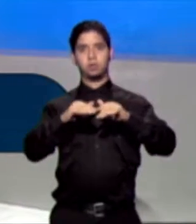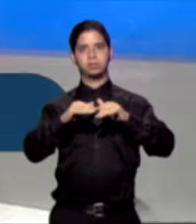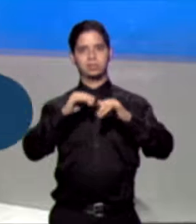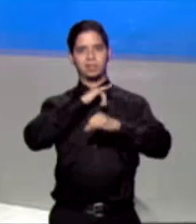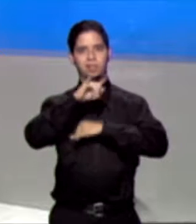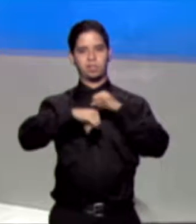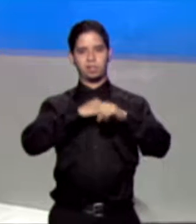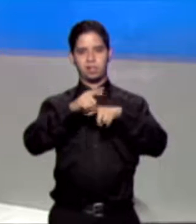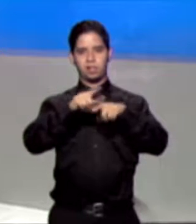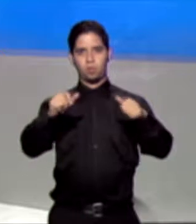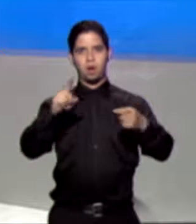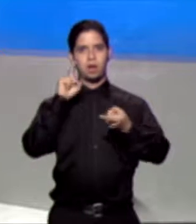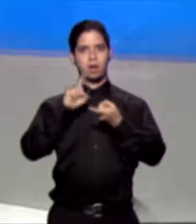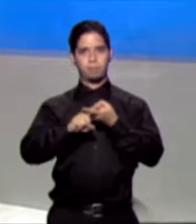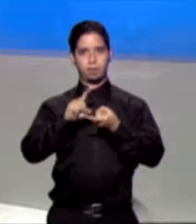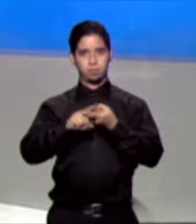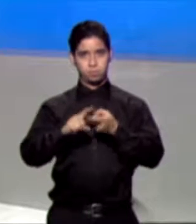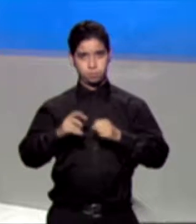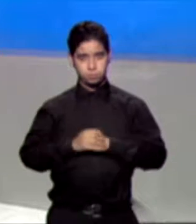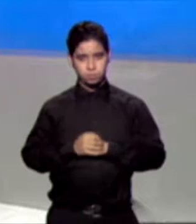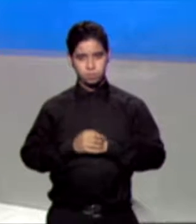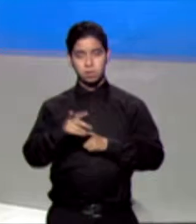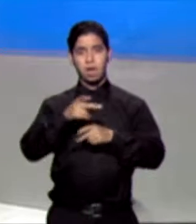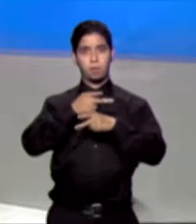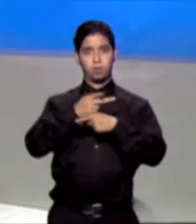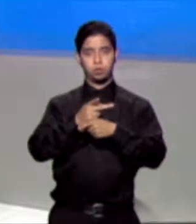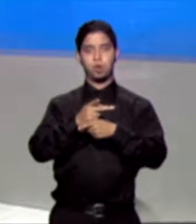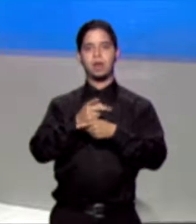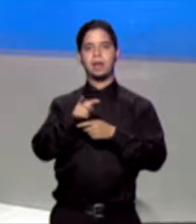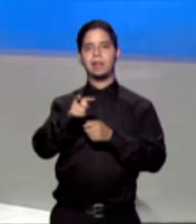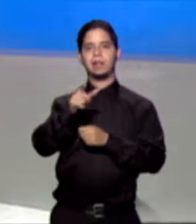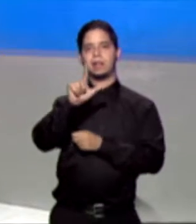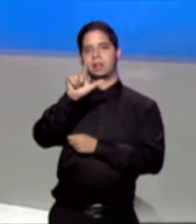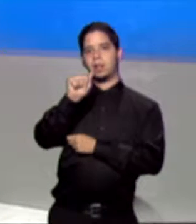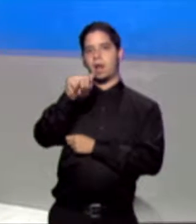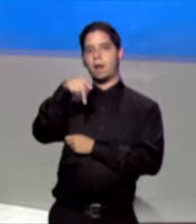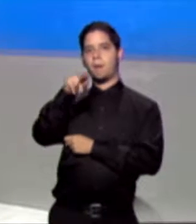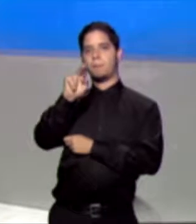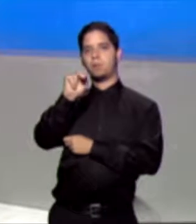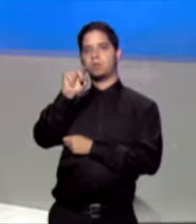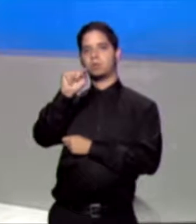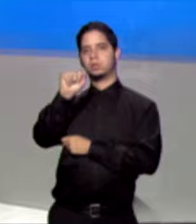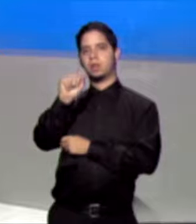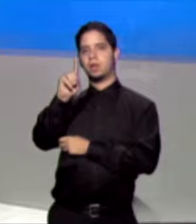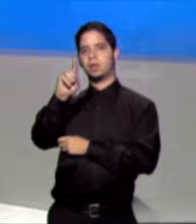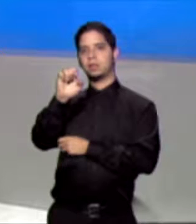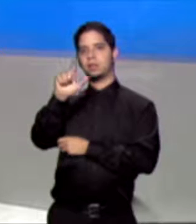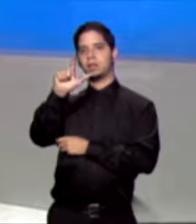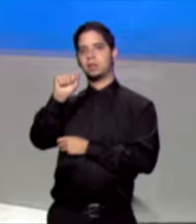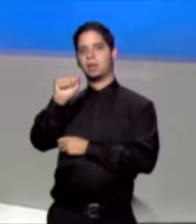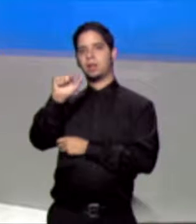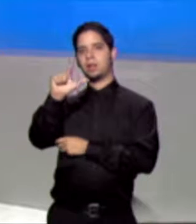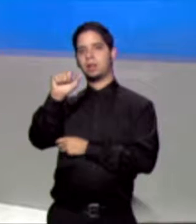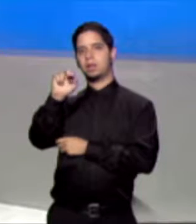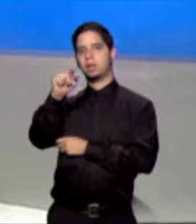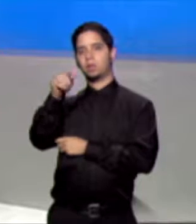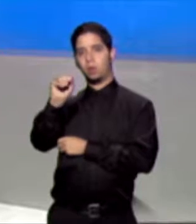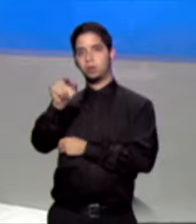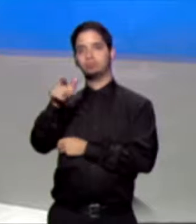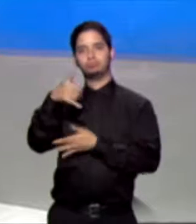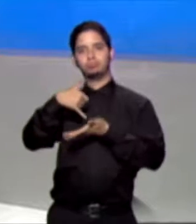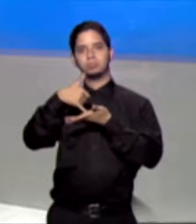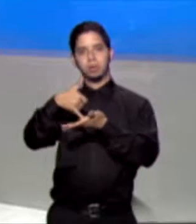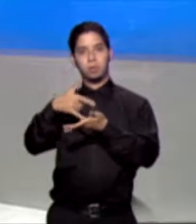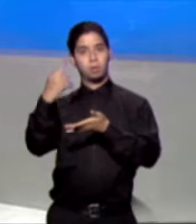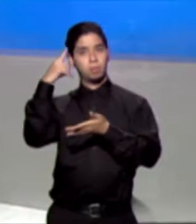Española, la producción en La Punta de la Lengua fue reconocida con el prestigioso galardón. Para conocer más detalles, pasamos con